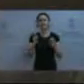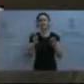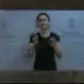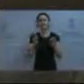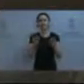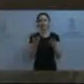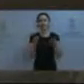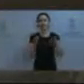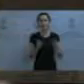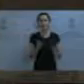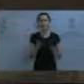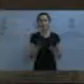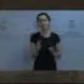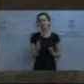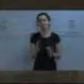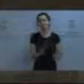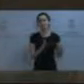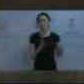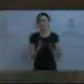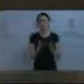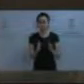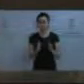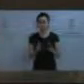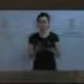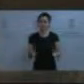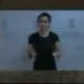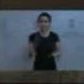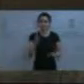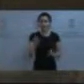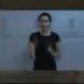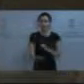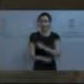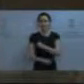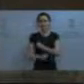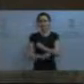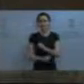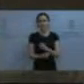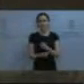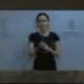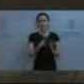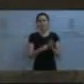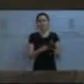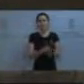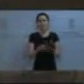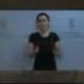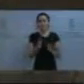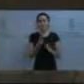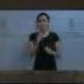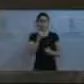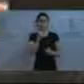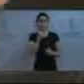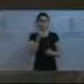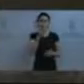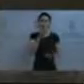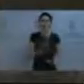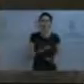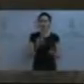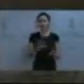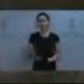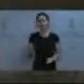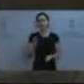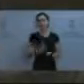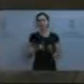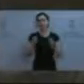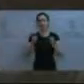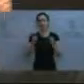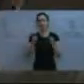y 2 más temporales. El 30 de agosto se incorporó, de 2016, va a hacer casi un año, se incorporó una nueva